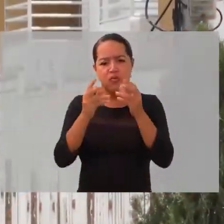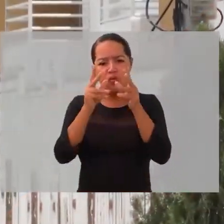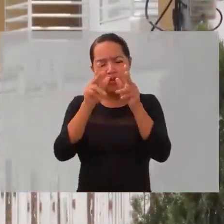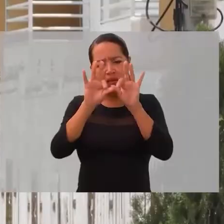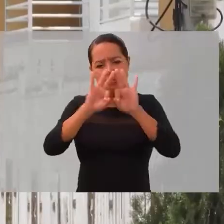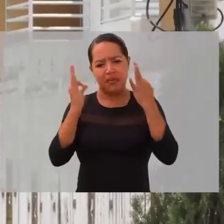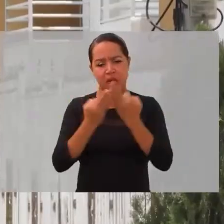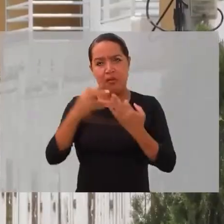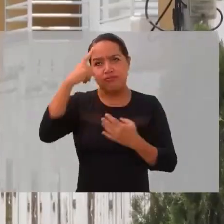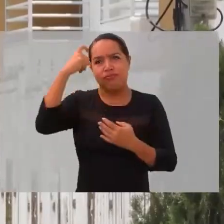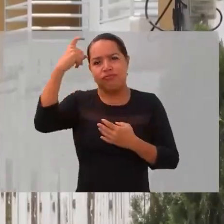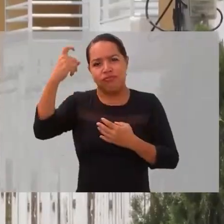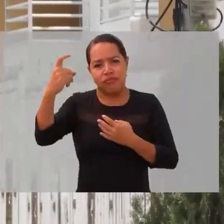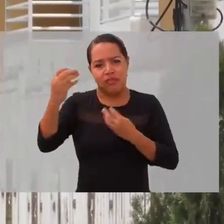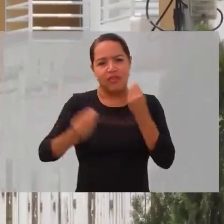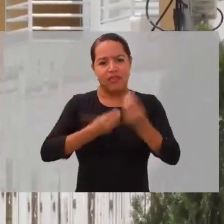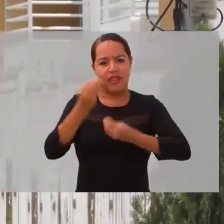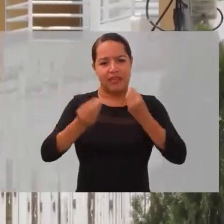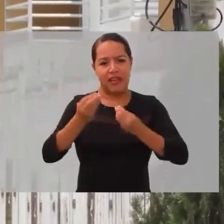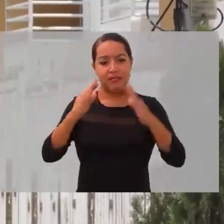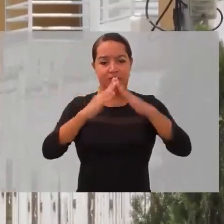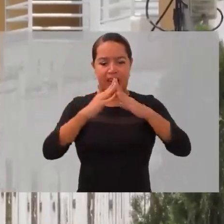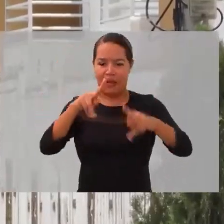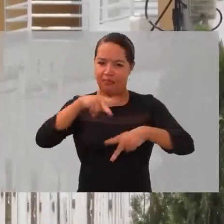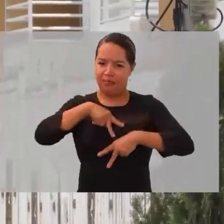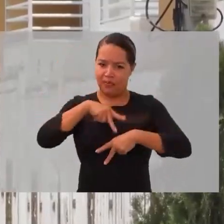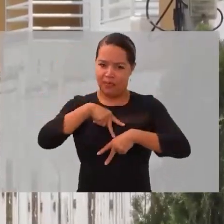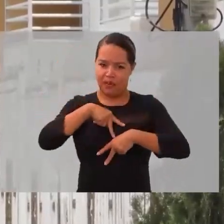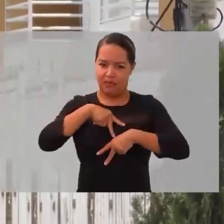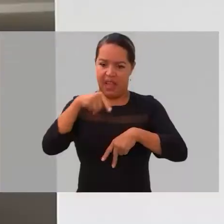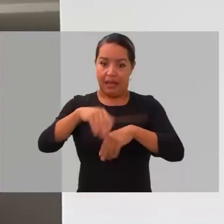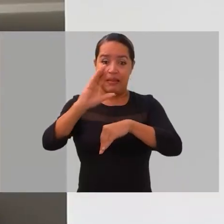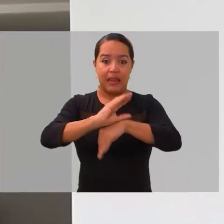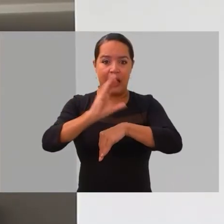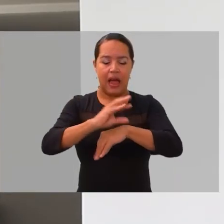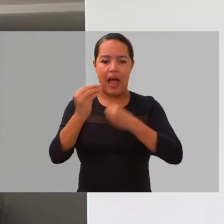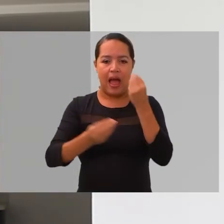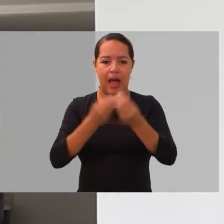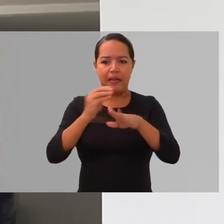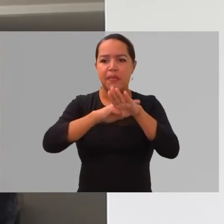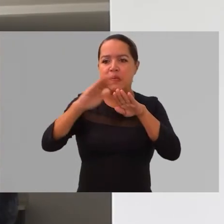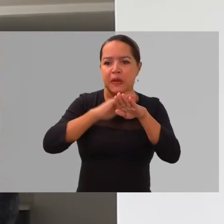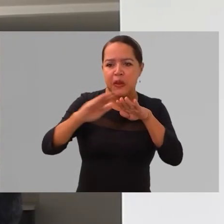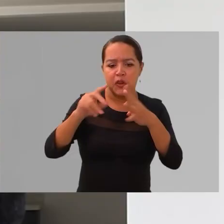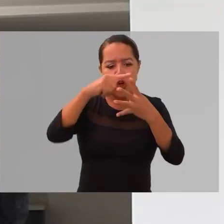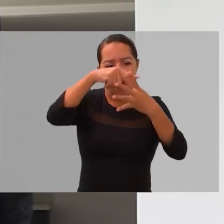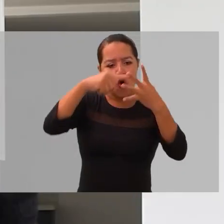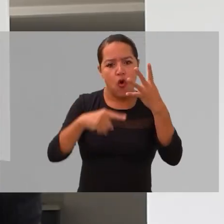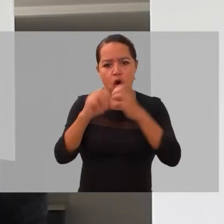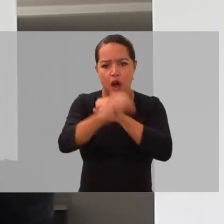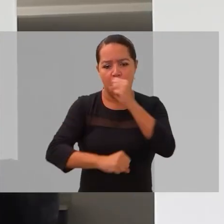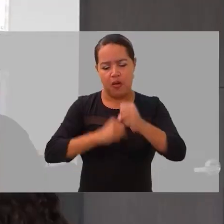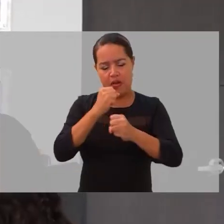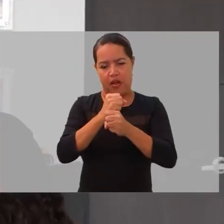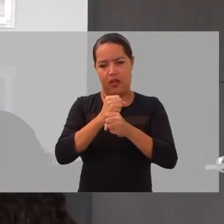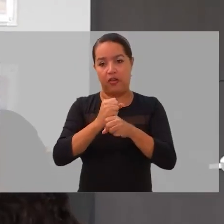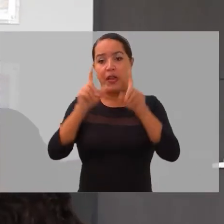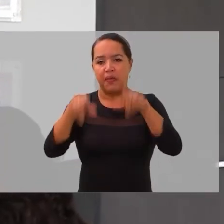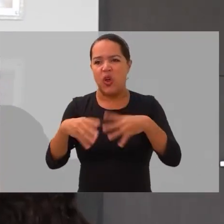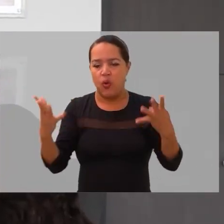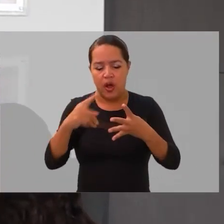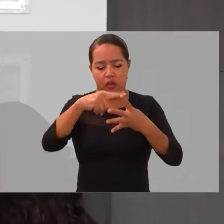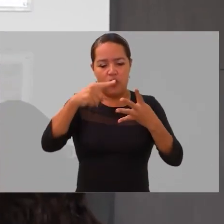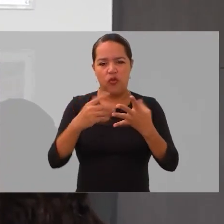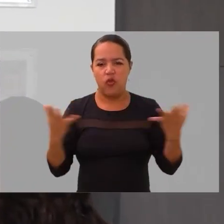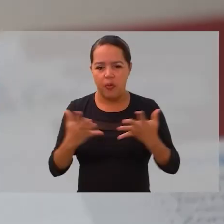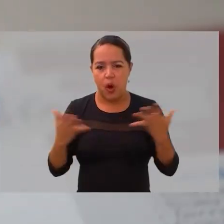muchas familias puedan cumplir su sueño de tener casa propia. Caja Mag realiza cuatro convocatorias en el año y existen